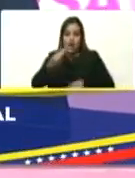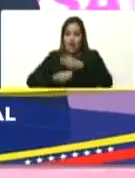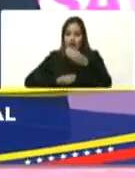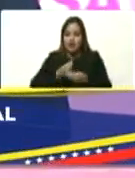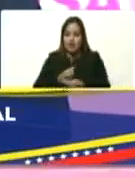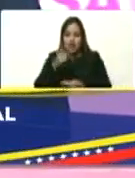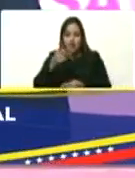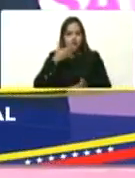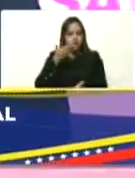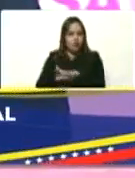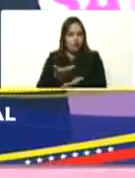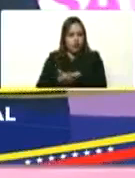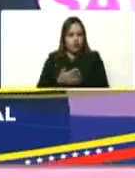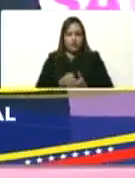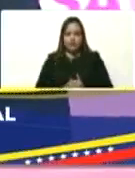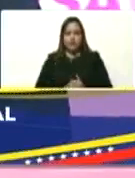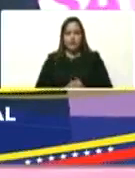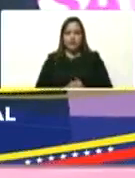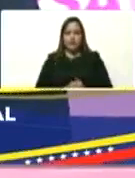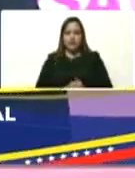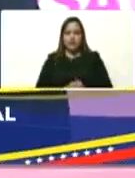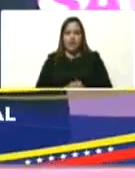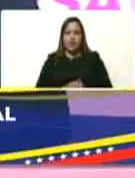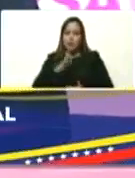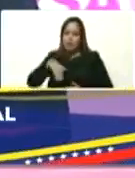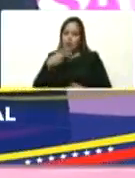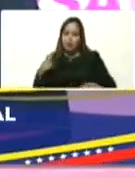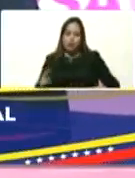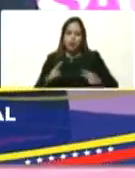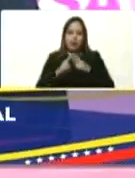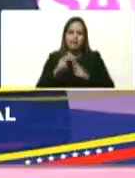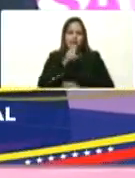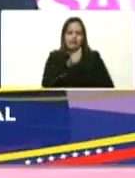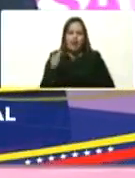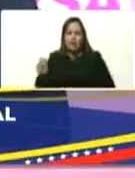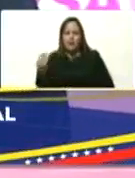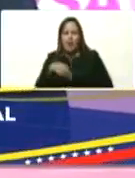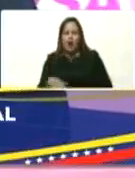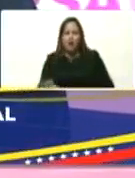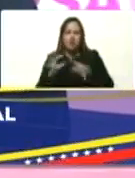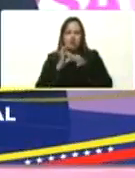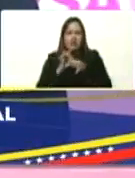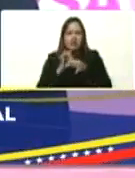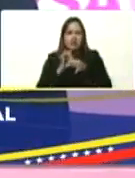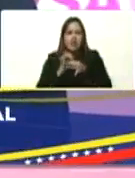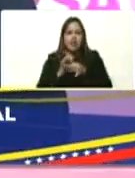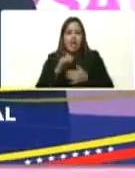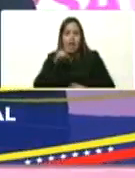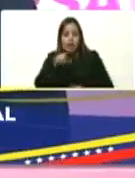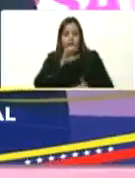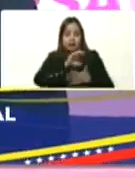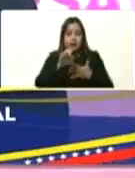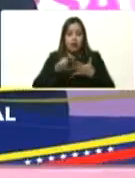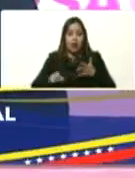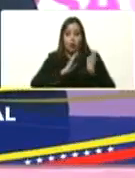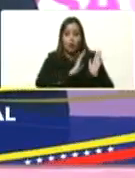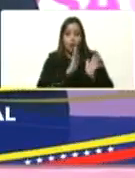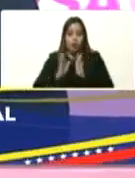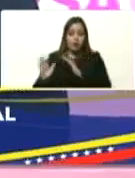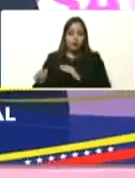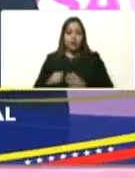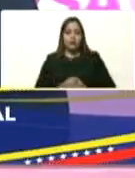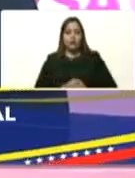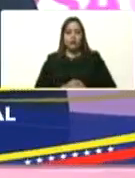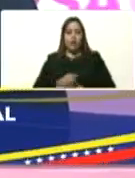este planteamiento, esta propuesta de encontrarnos cada vez más unidas y cohesionadas en estas estrategias de organización.